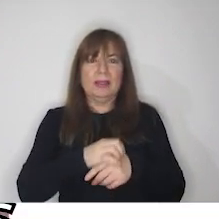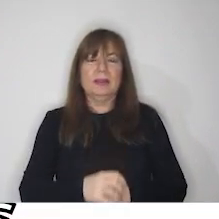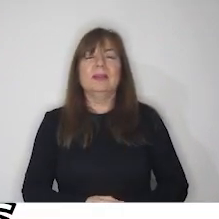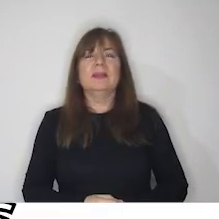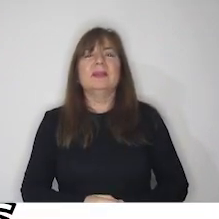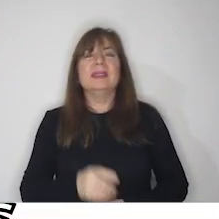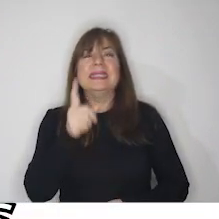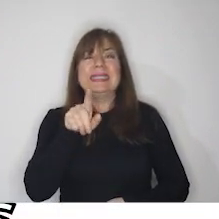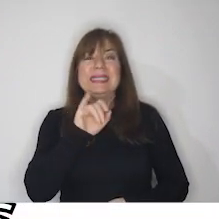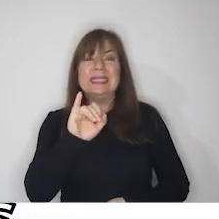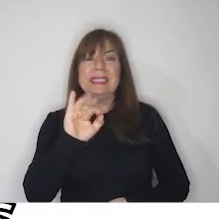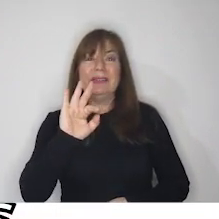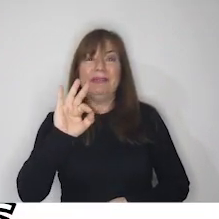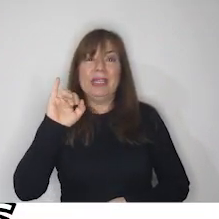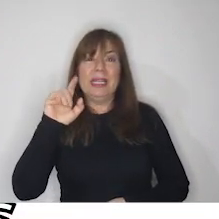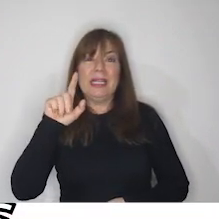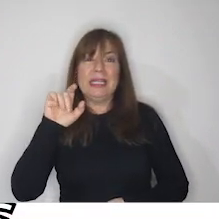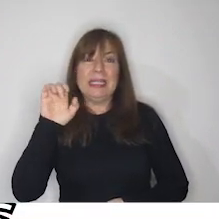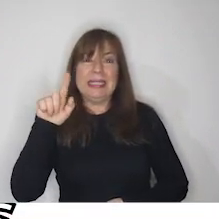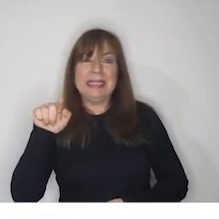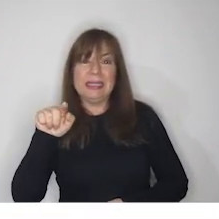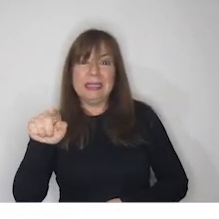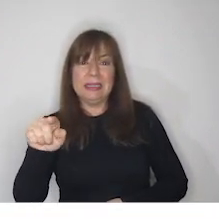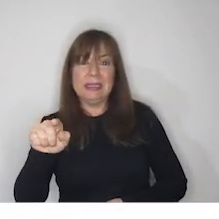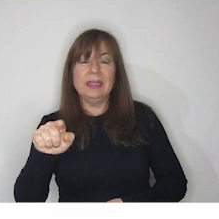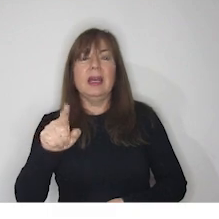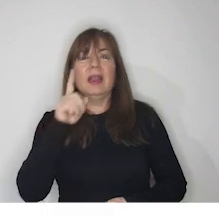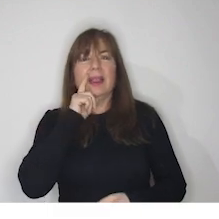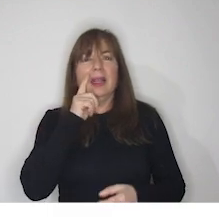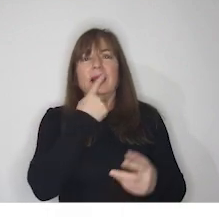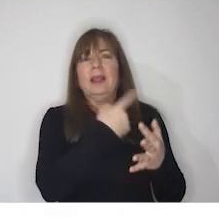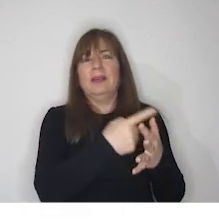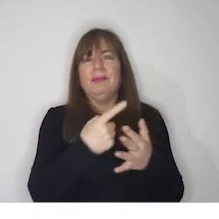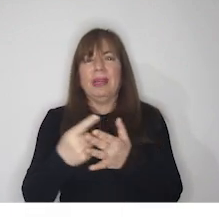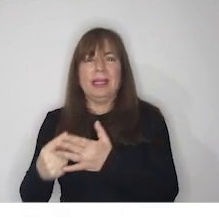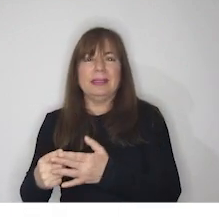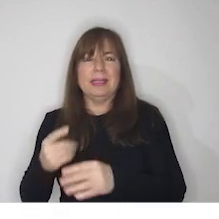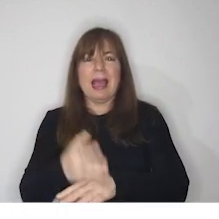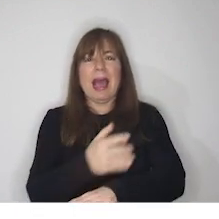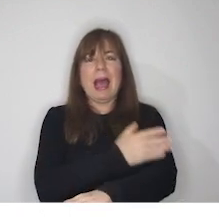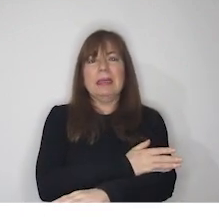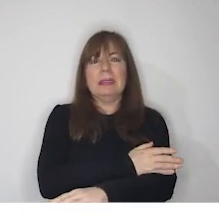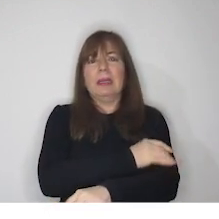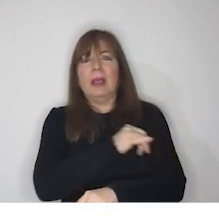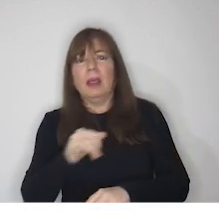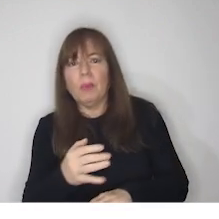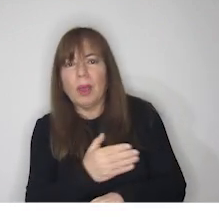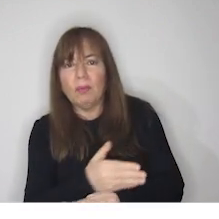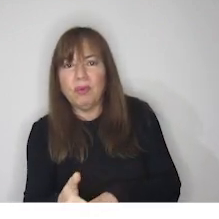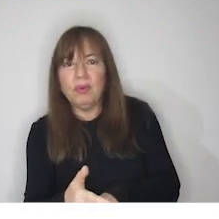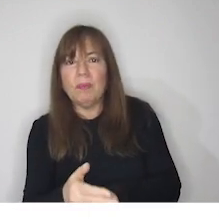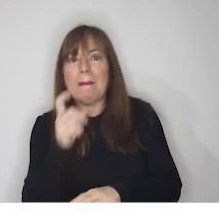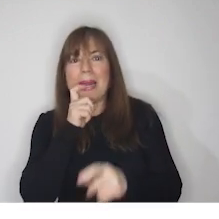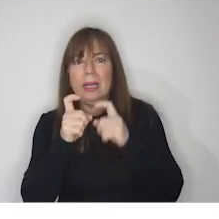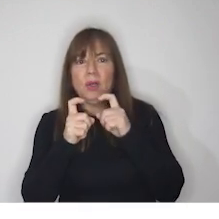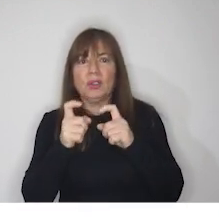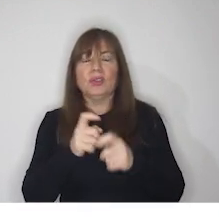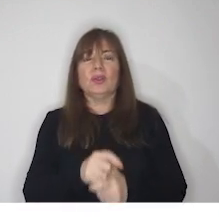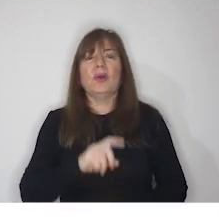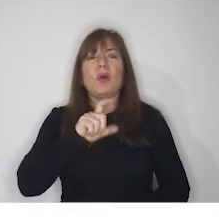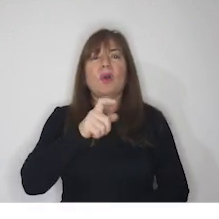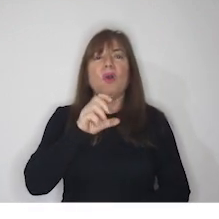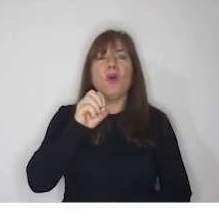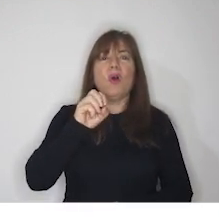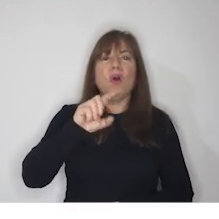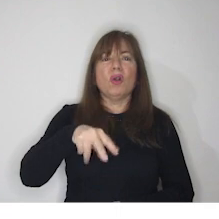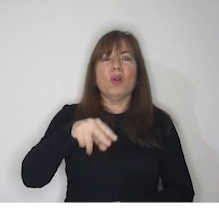virus papiloma humano, conocido como verrugas. La sífilis, causada por treponema, tiene distintas fases